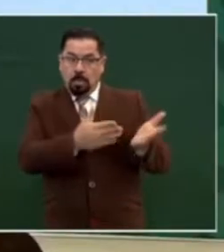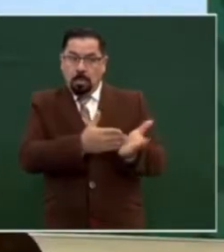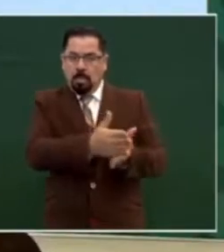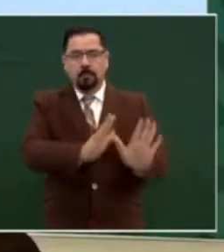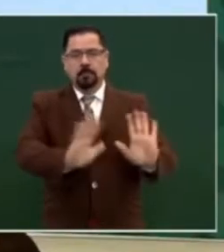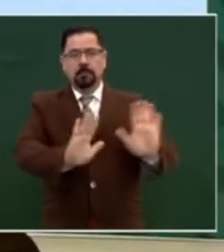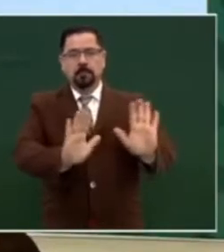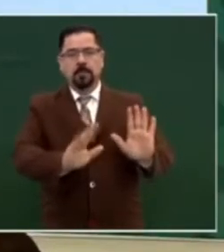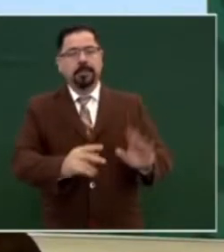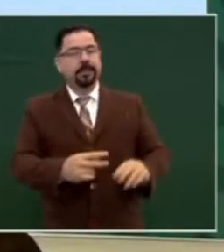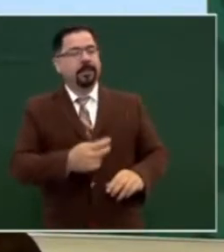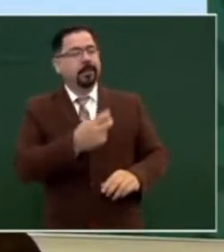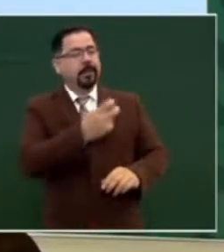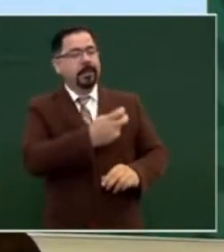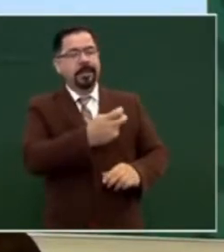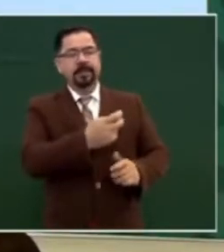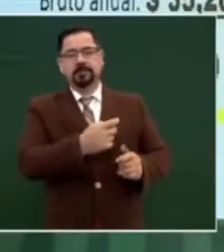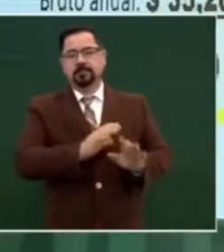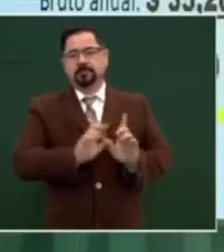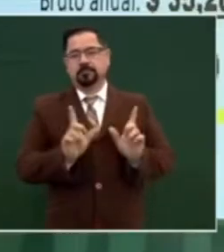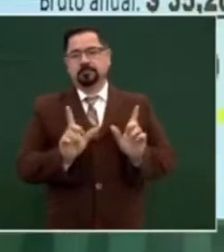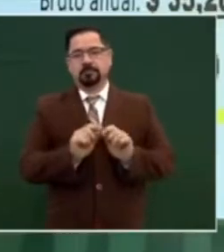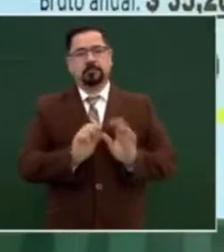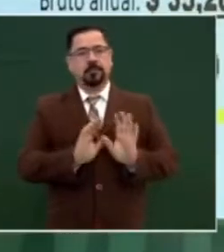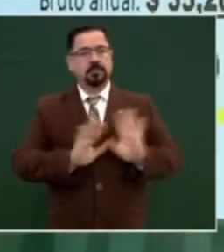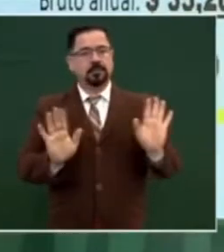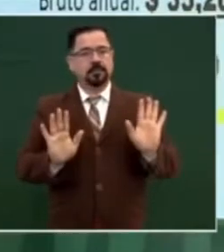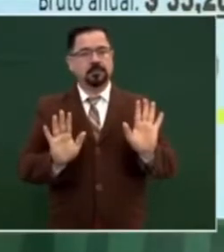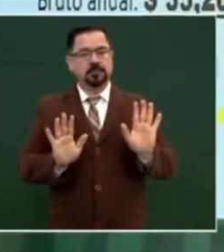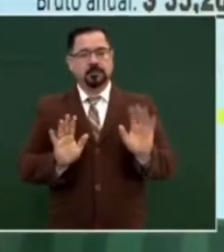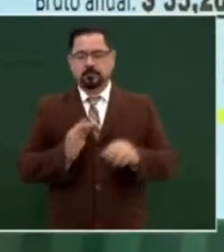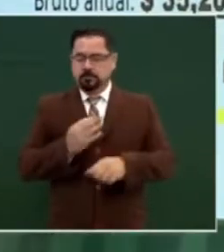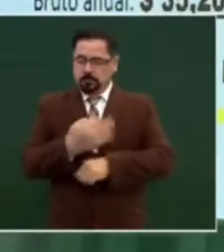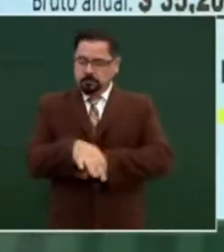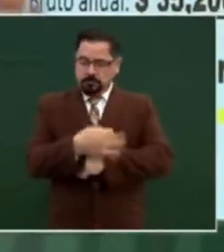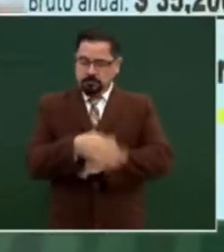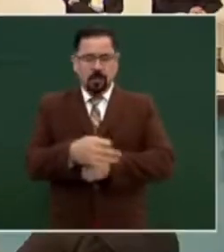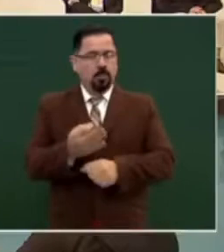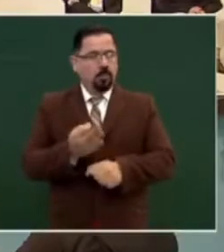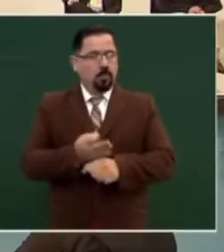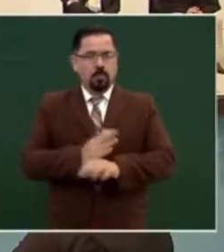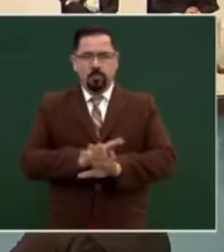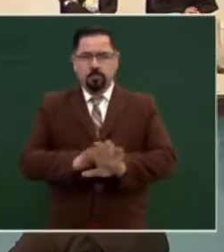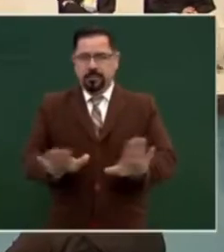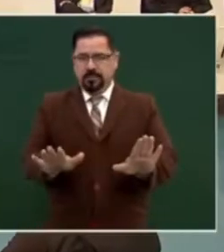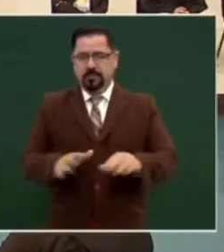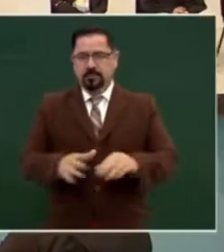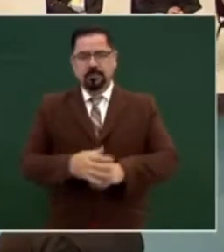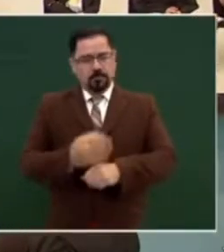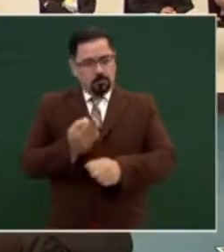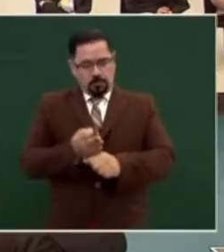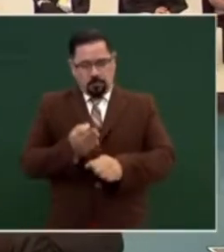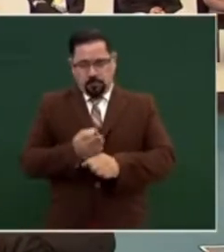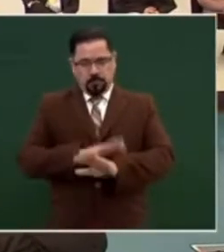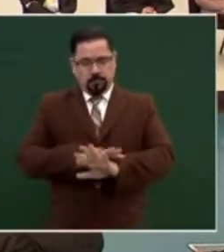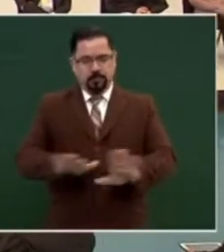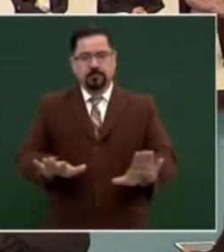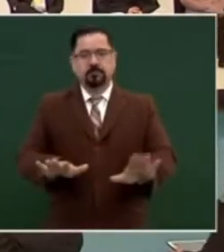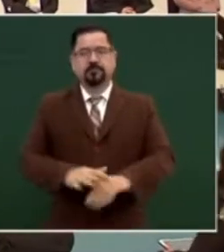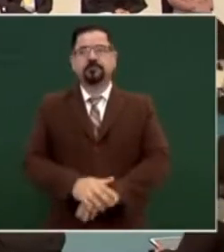nada más esto por lo pronto por ahora